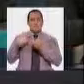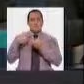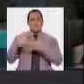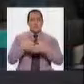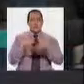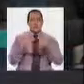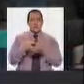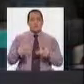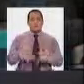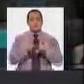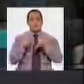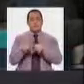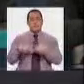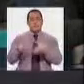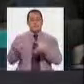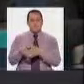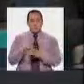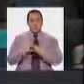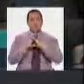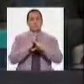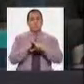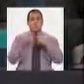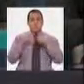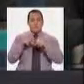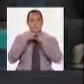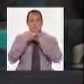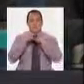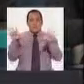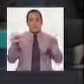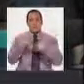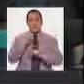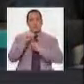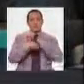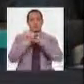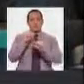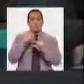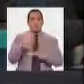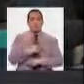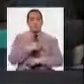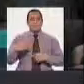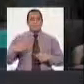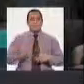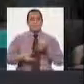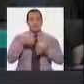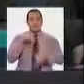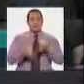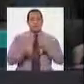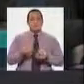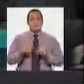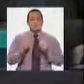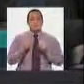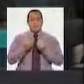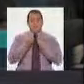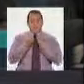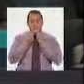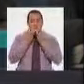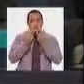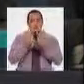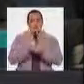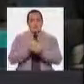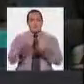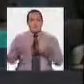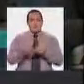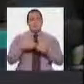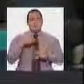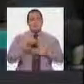todos los partidos, incluida la oposición, ha sido convocada de manera periódica al Ministerio de Justicia para ser informada de los